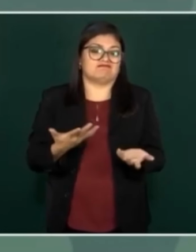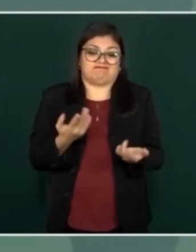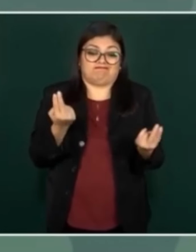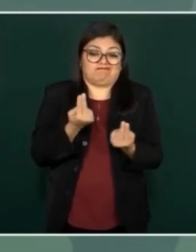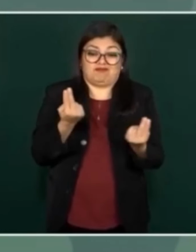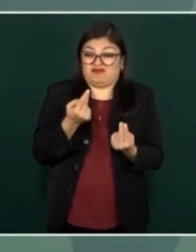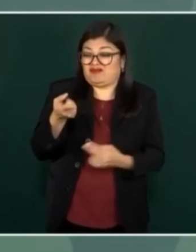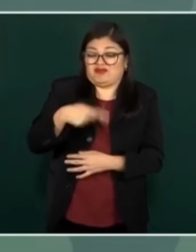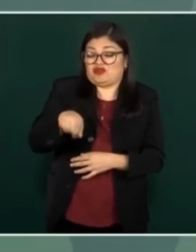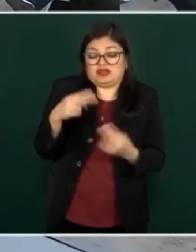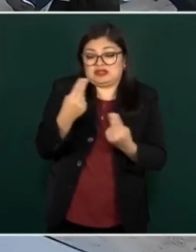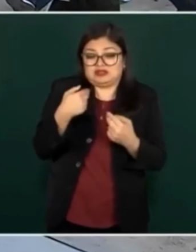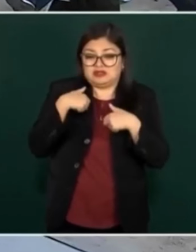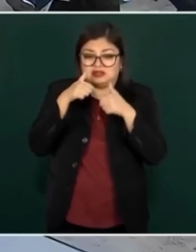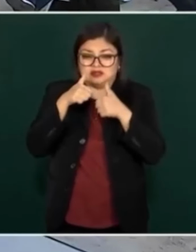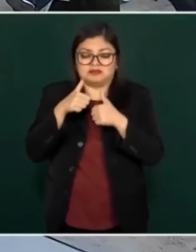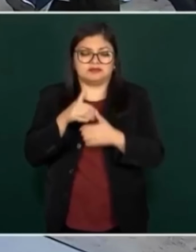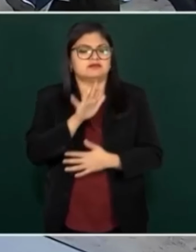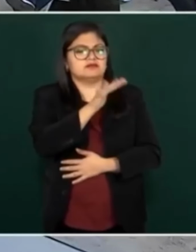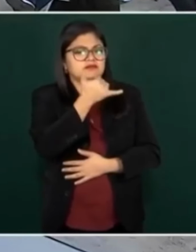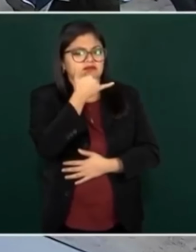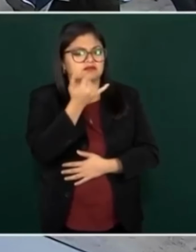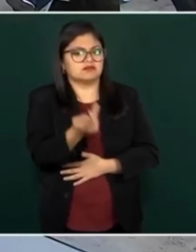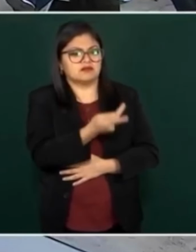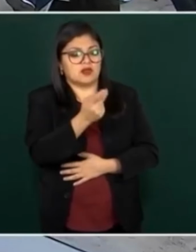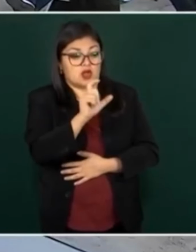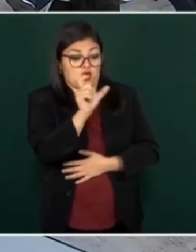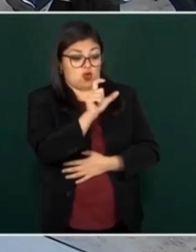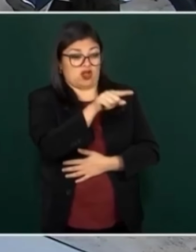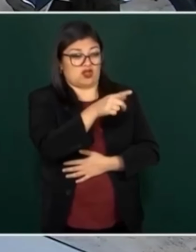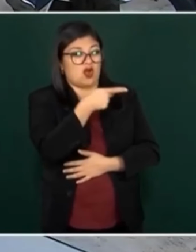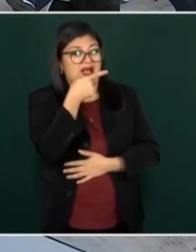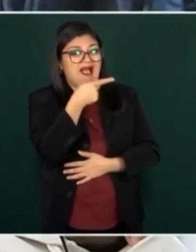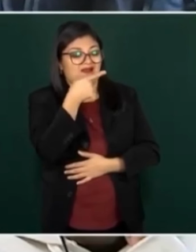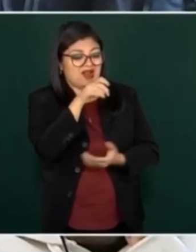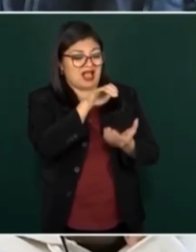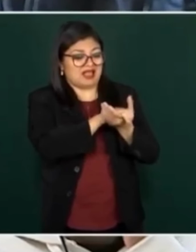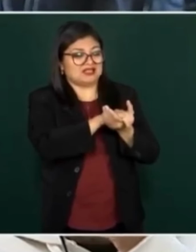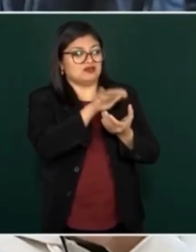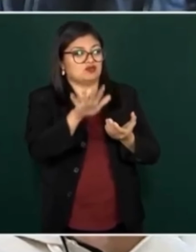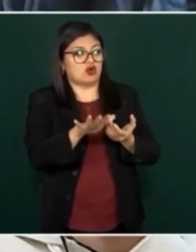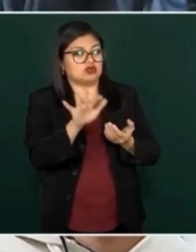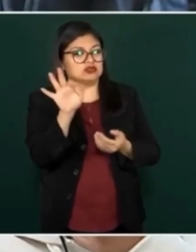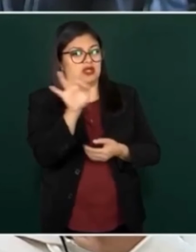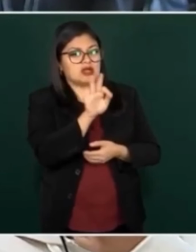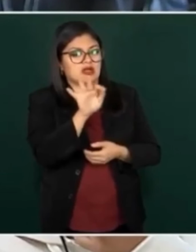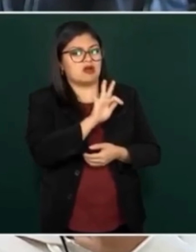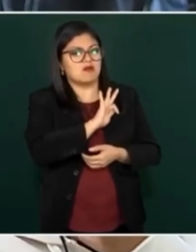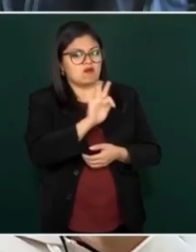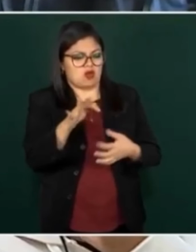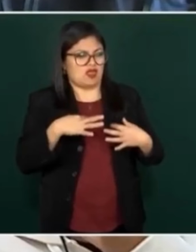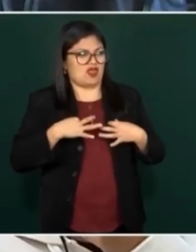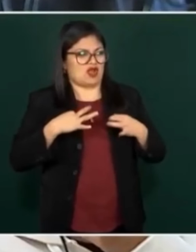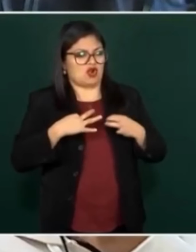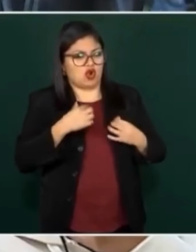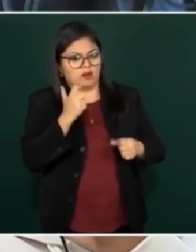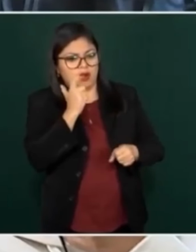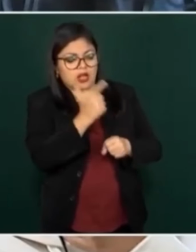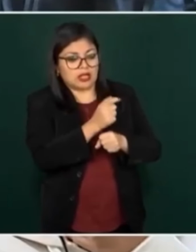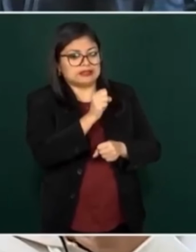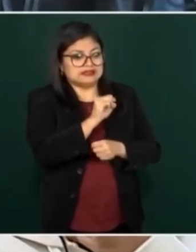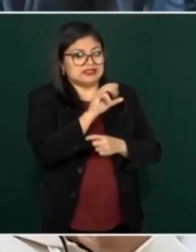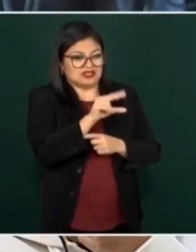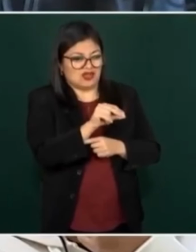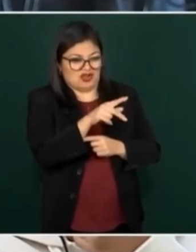¿no? Todo lo que requiera ella. General, solo una precisión, cuando habla que la esposa ya pudo haber identificado algunas prendas, es